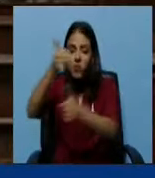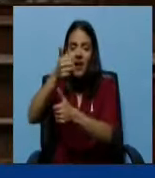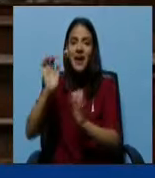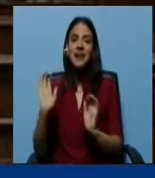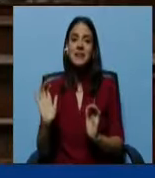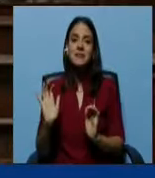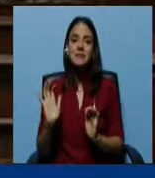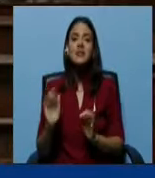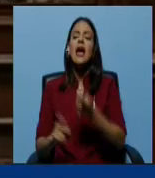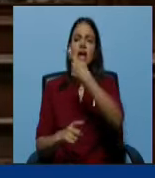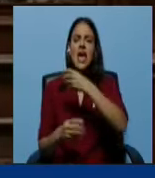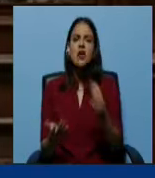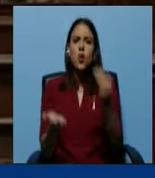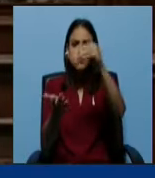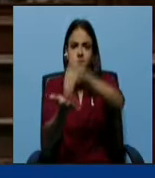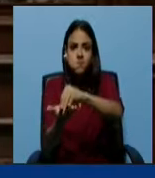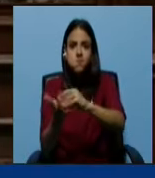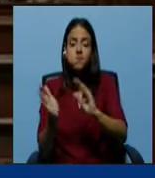Y se instauró